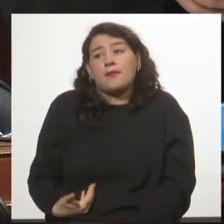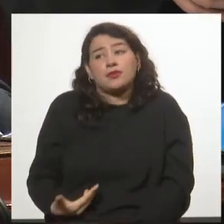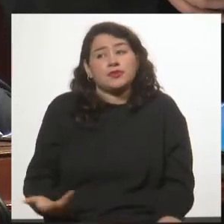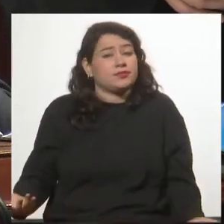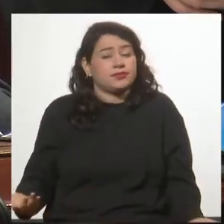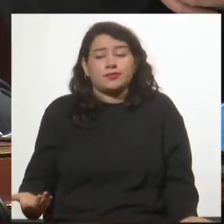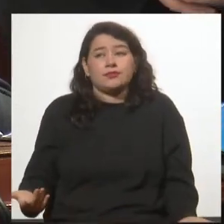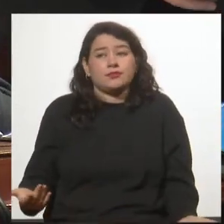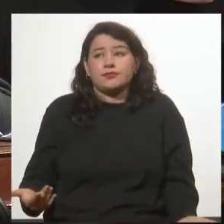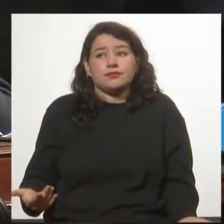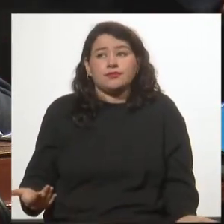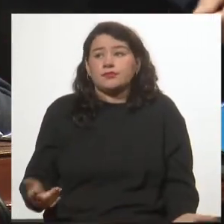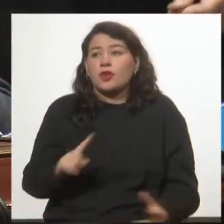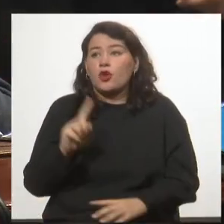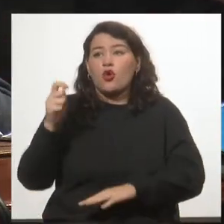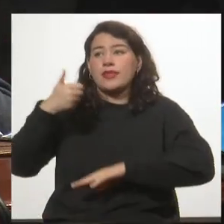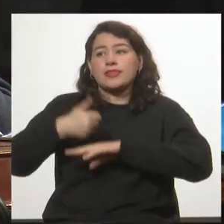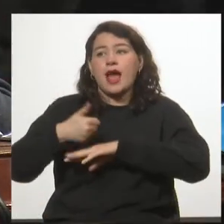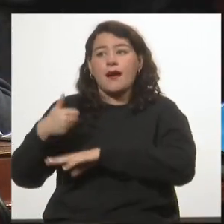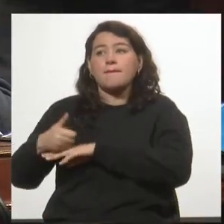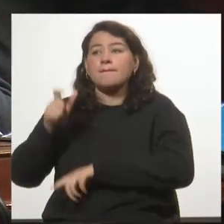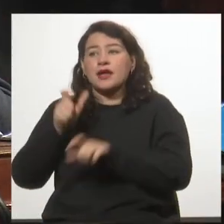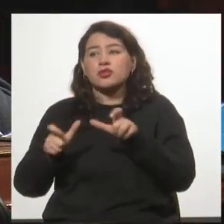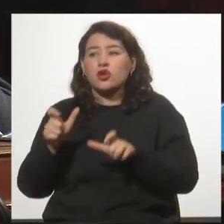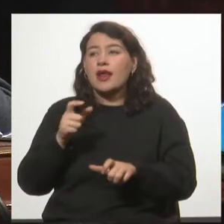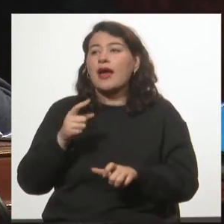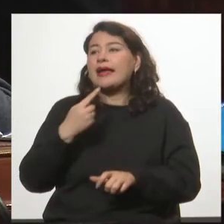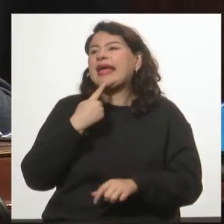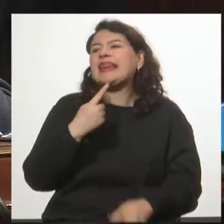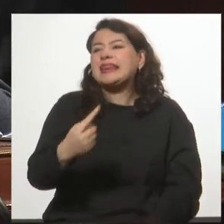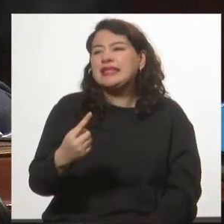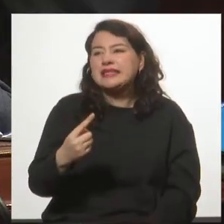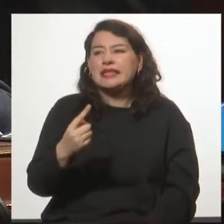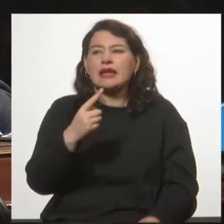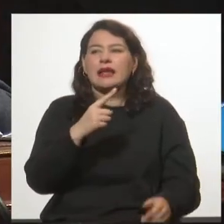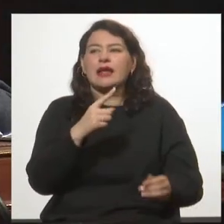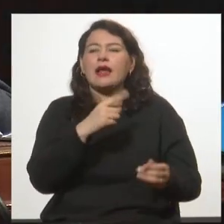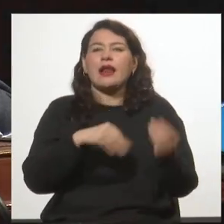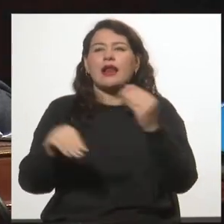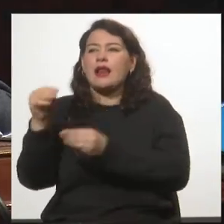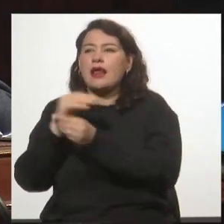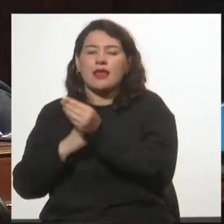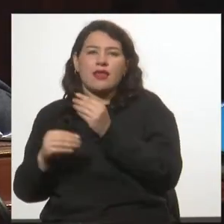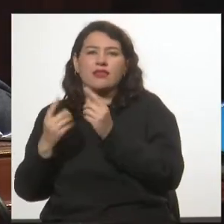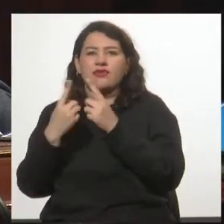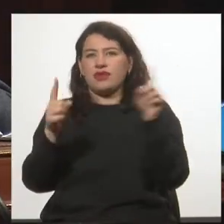no estén presentes quienes deben dar o dicen por allí otras versiones